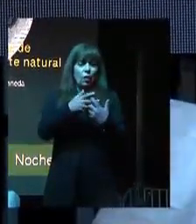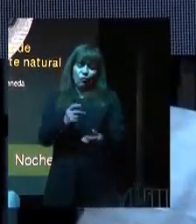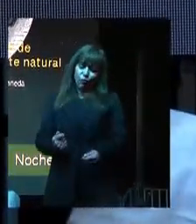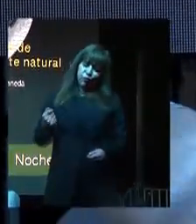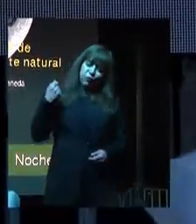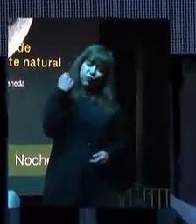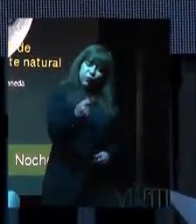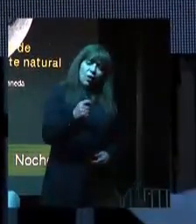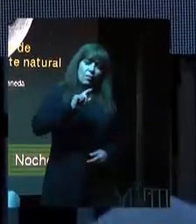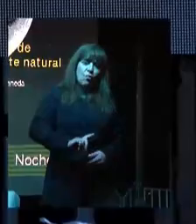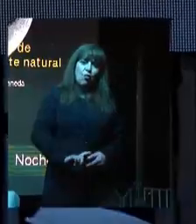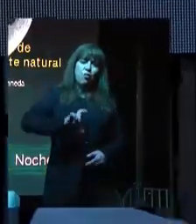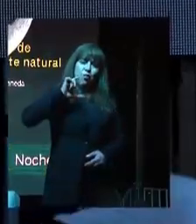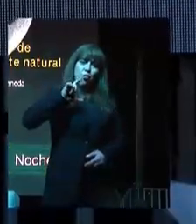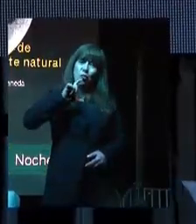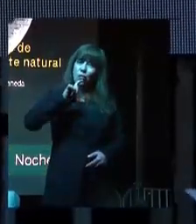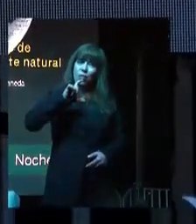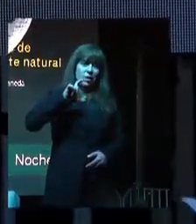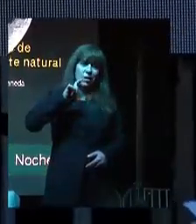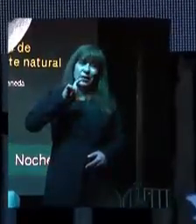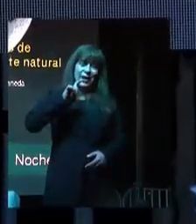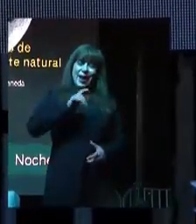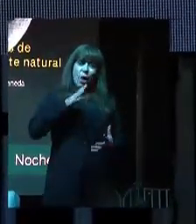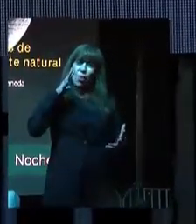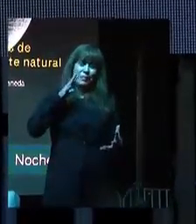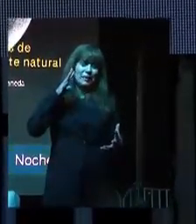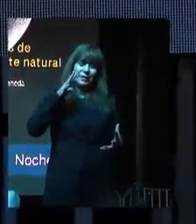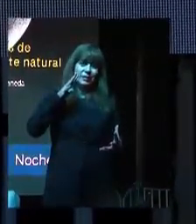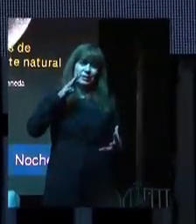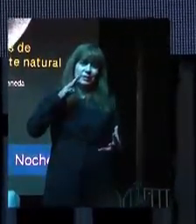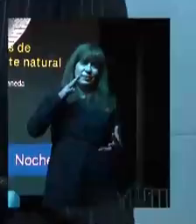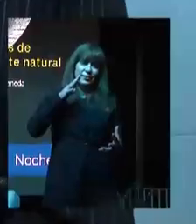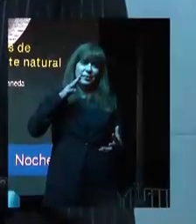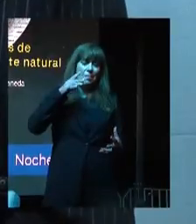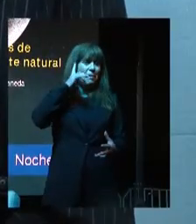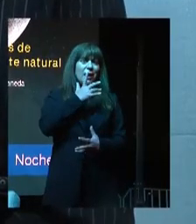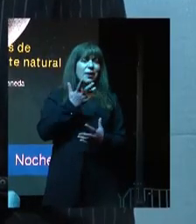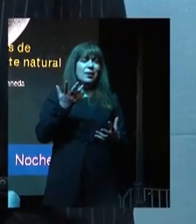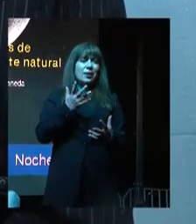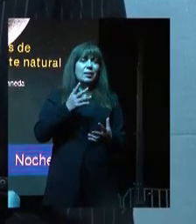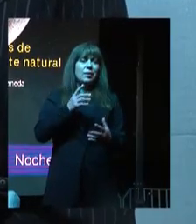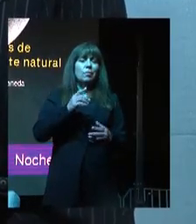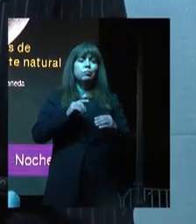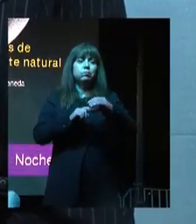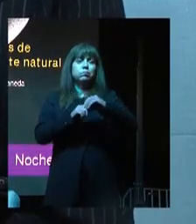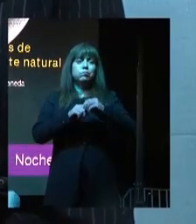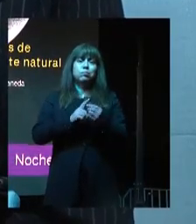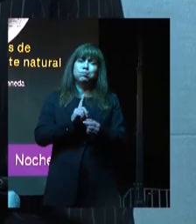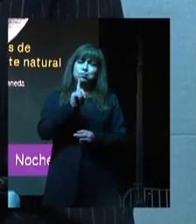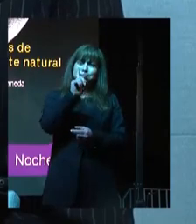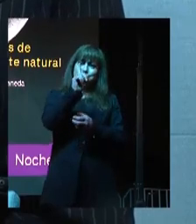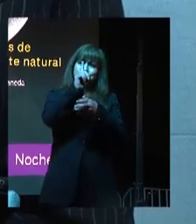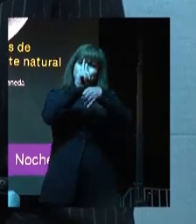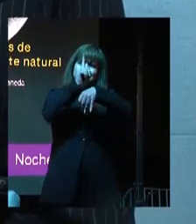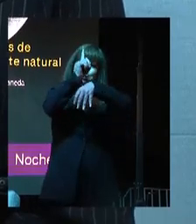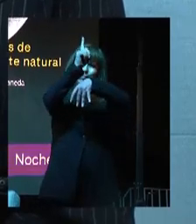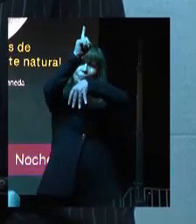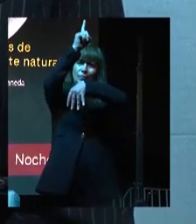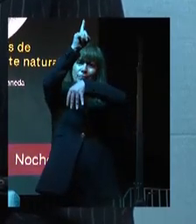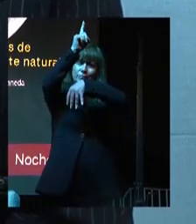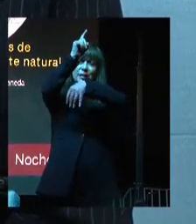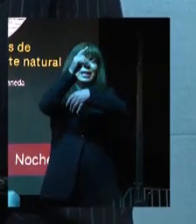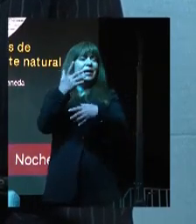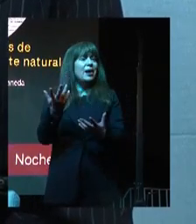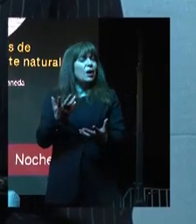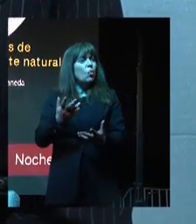una cantidad enorme, enorme de dinero para hacer este viaje a la Luna. Pero había un chiquillo, que